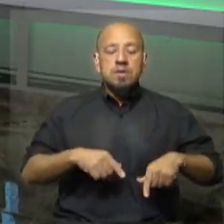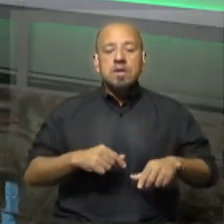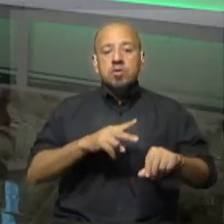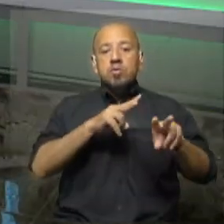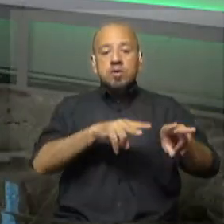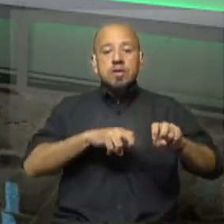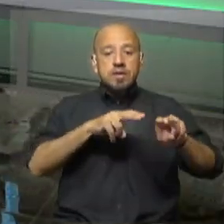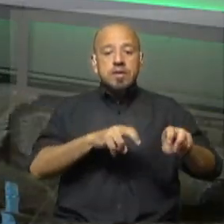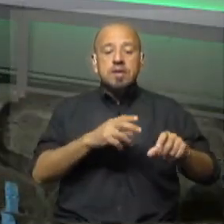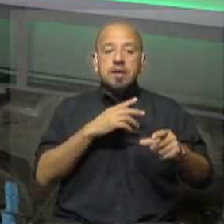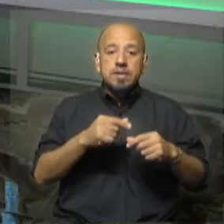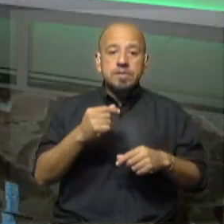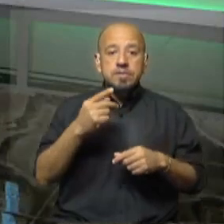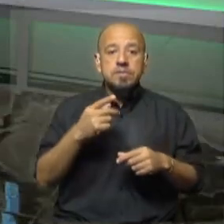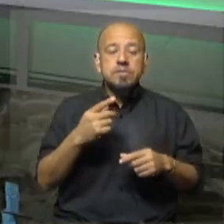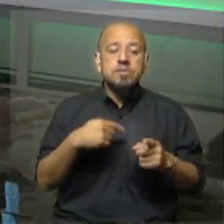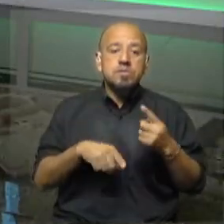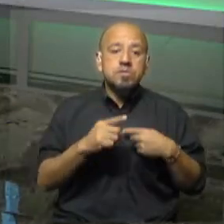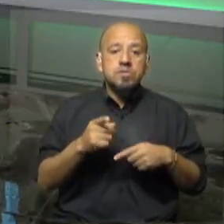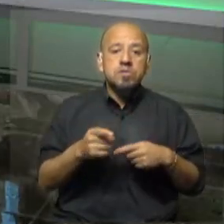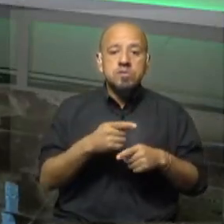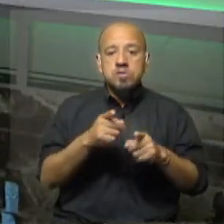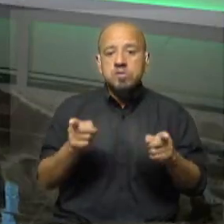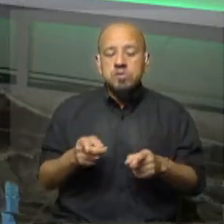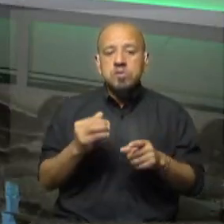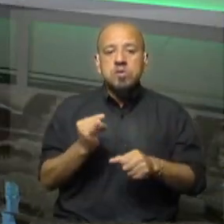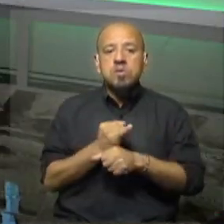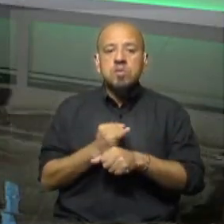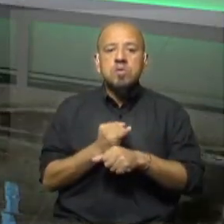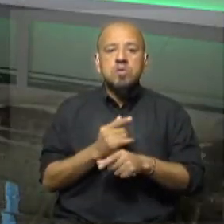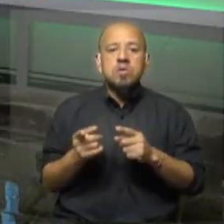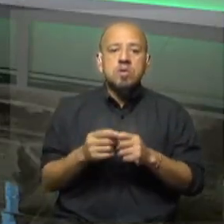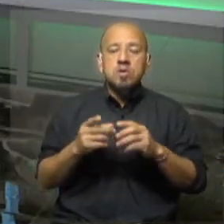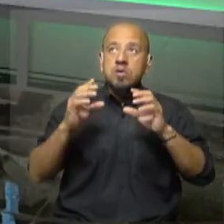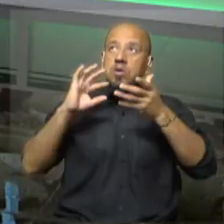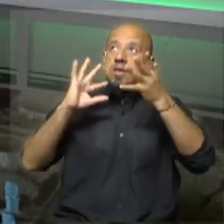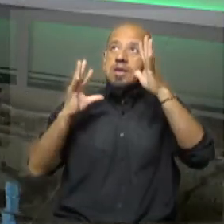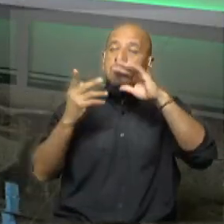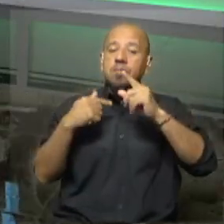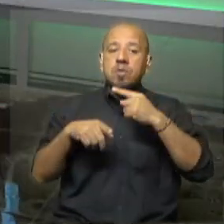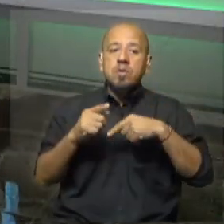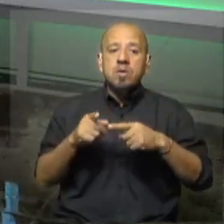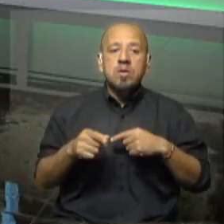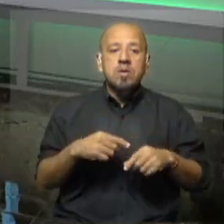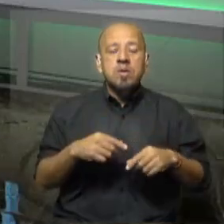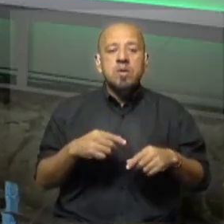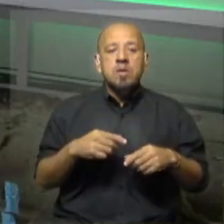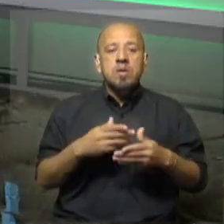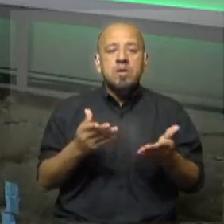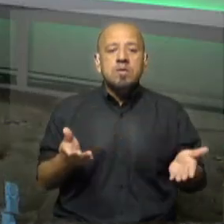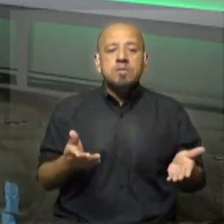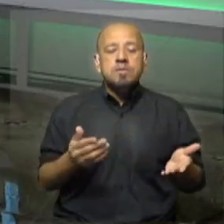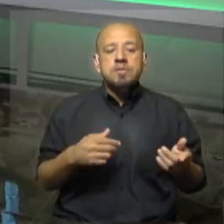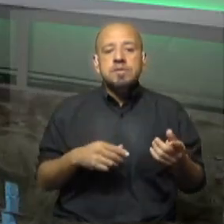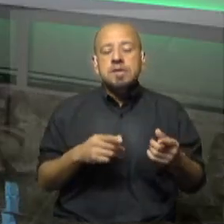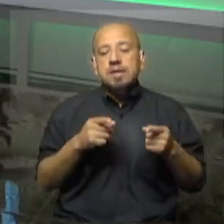y Pesca y en consonancia con los actores institucionales que tienen que ver con la meteorología y con las instituciones ganaderas, de agricultores